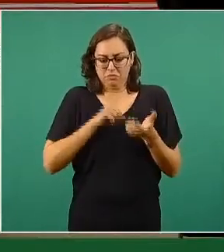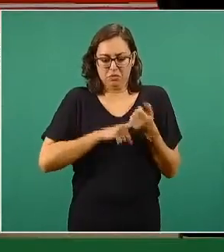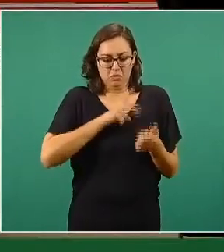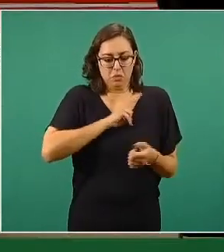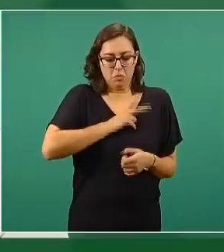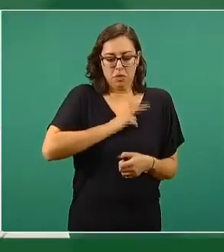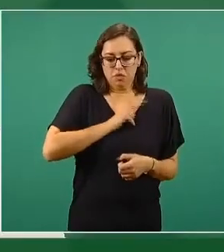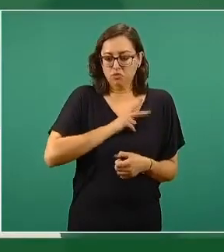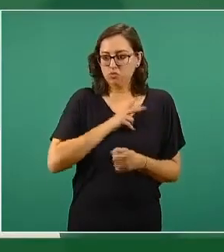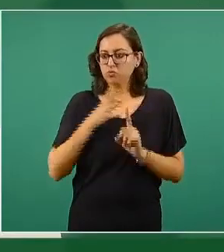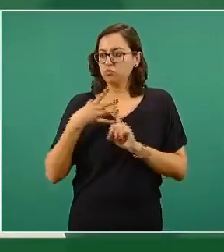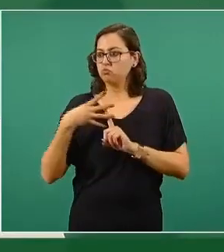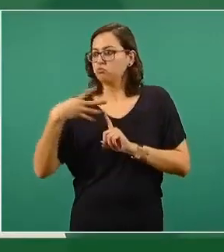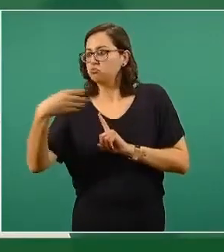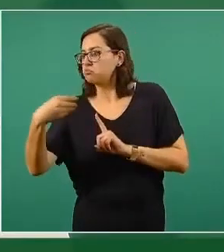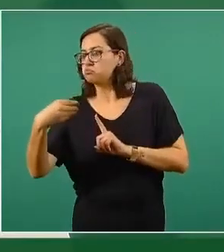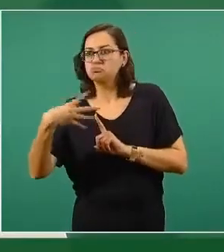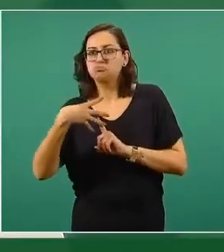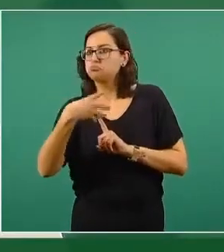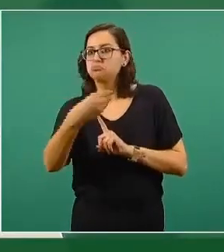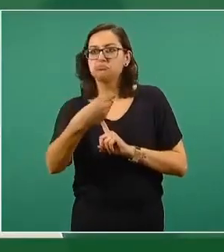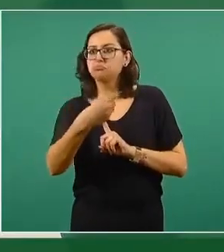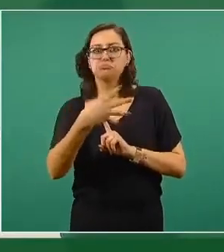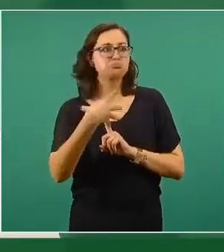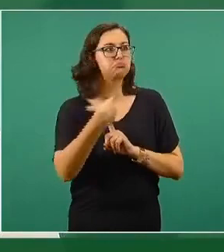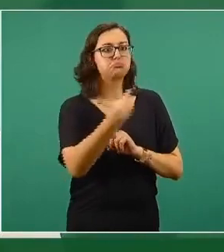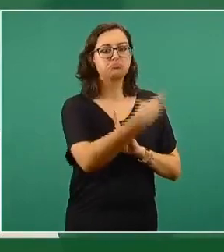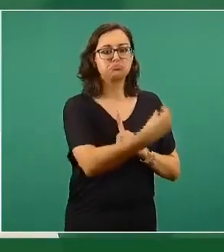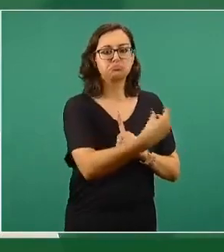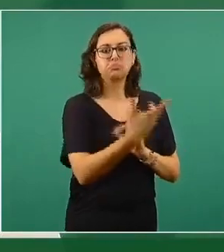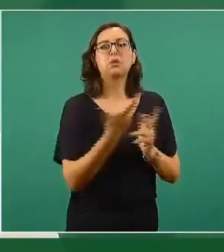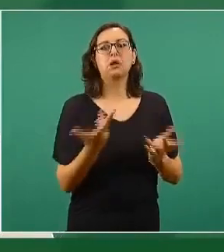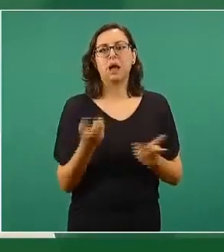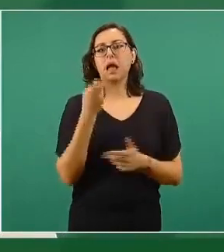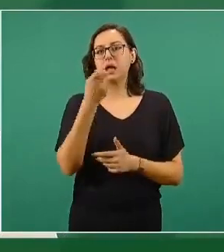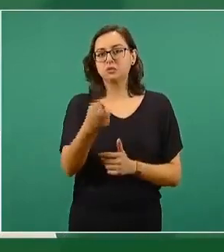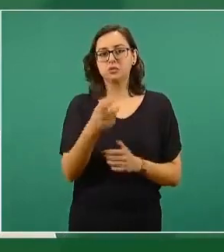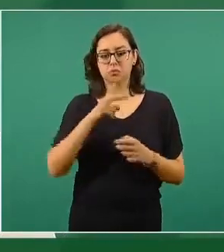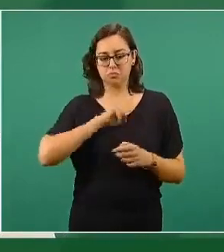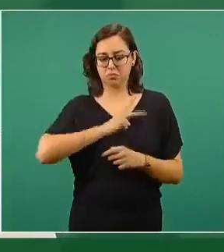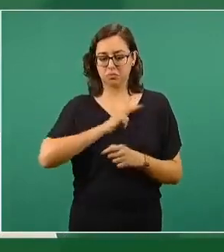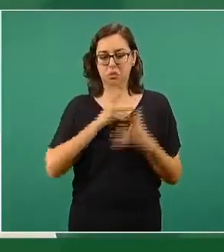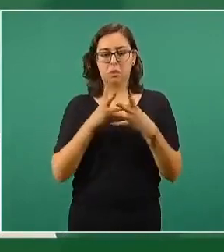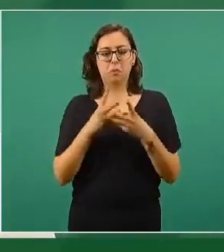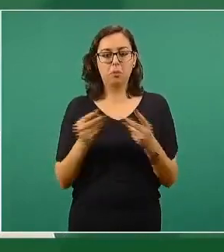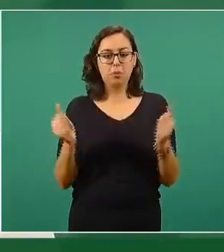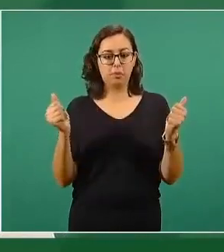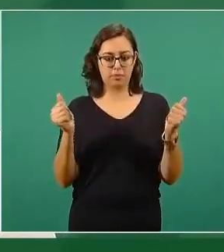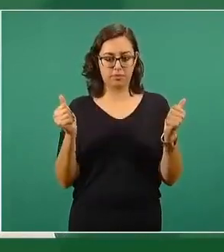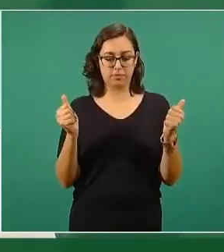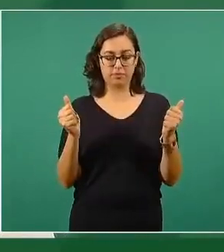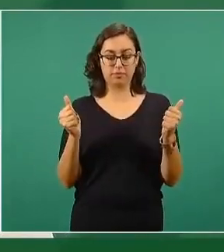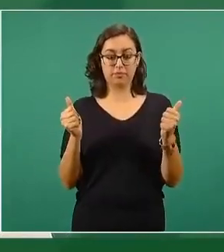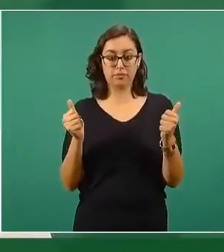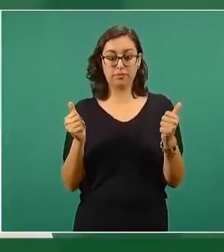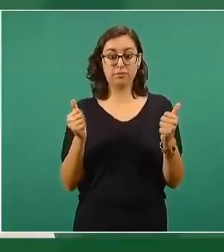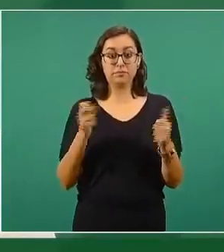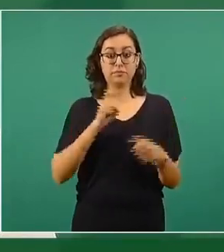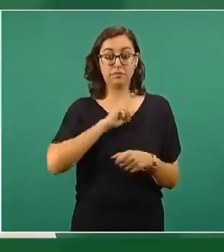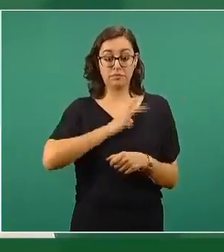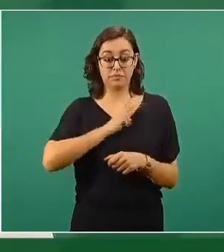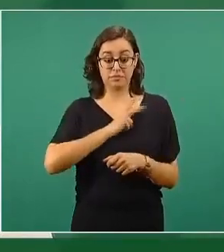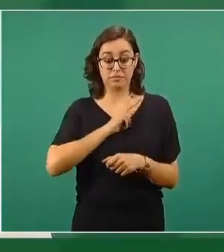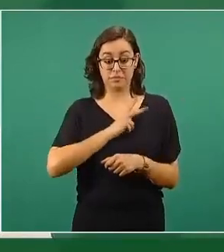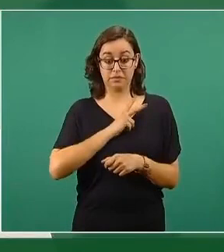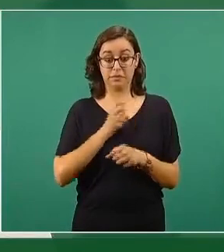puede infectar sea mínima, sea casi cero. Y para un virus como